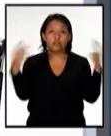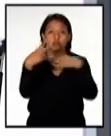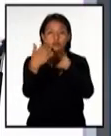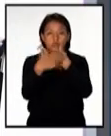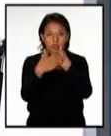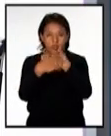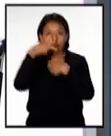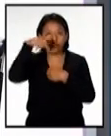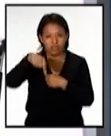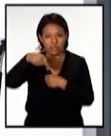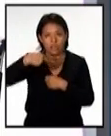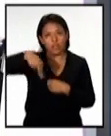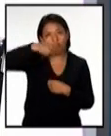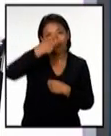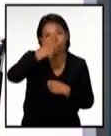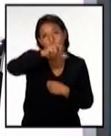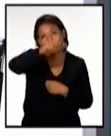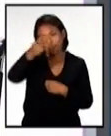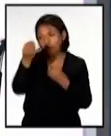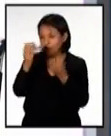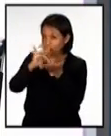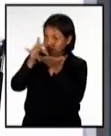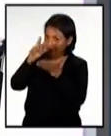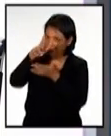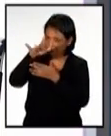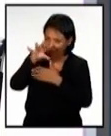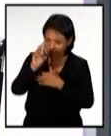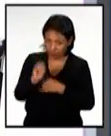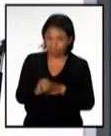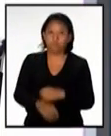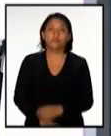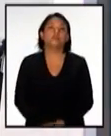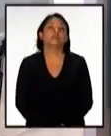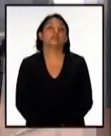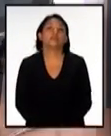ocasión aquí en Nosotros. Muchas gracias, Ricardo, por estar con nosotros.